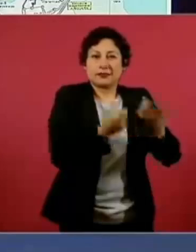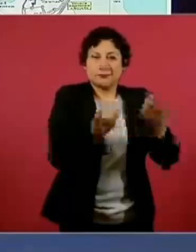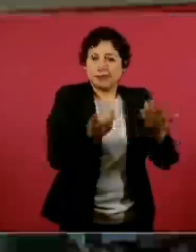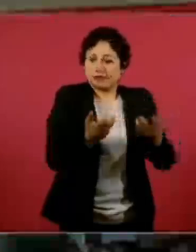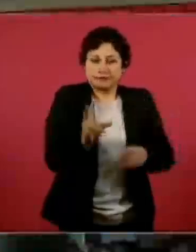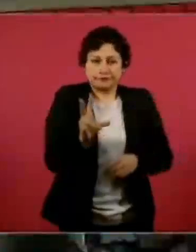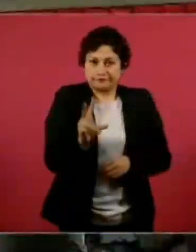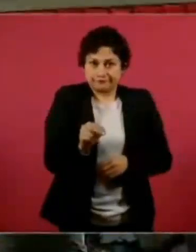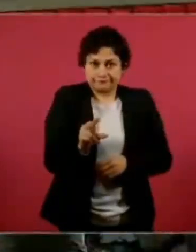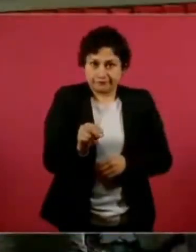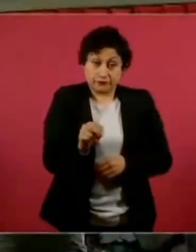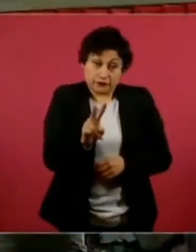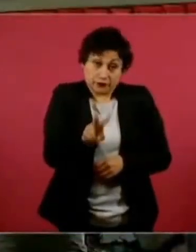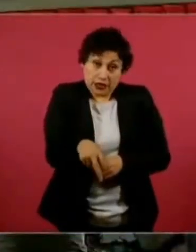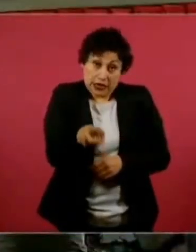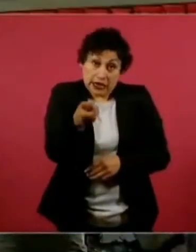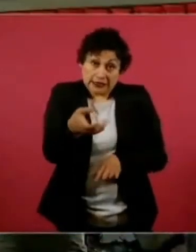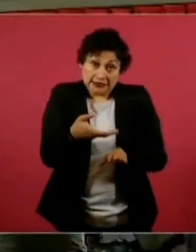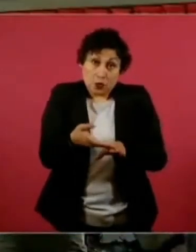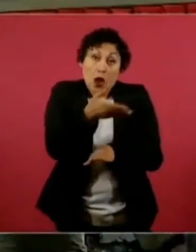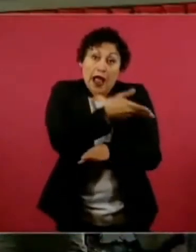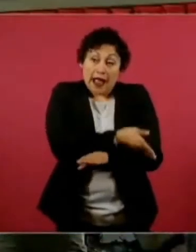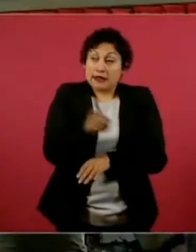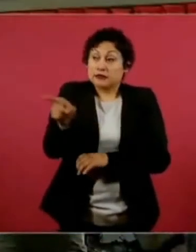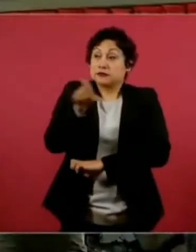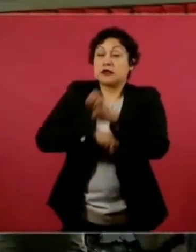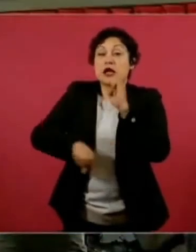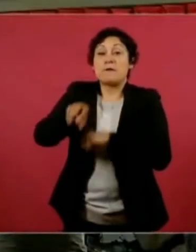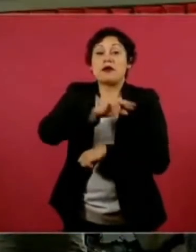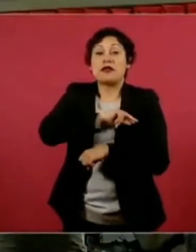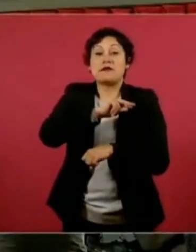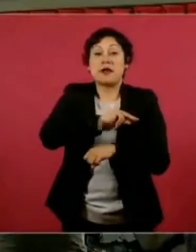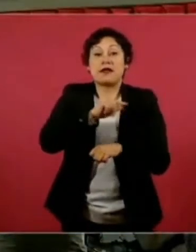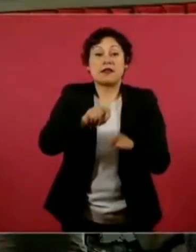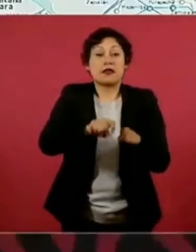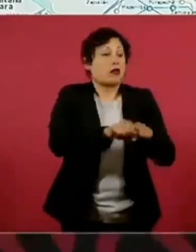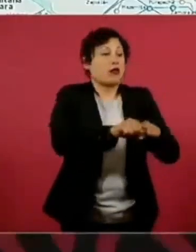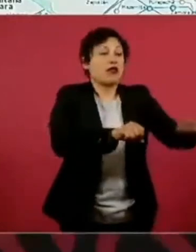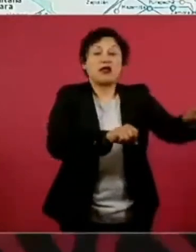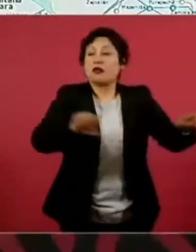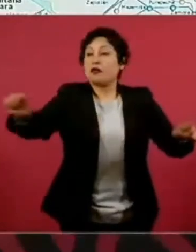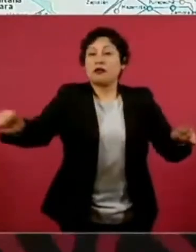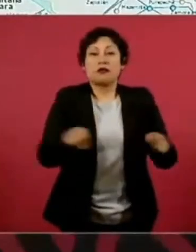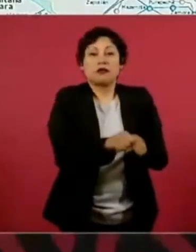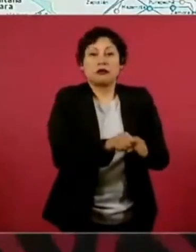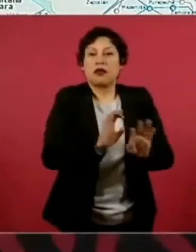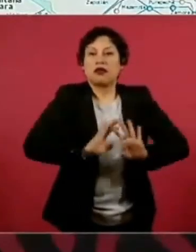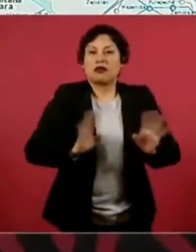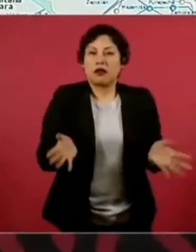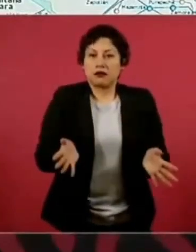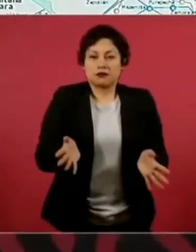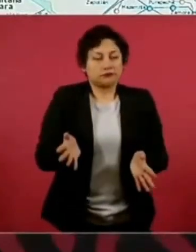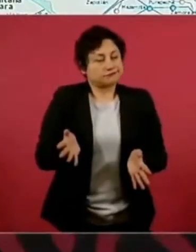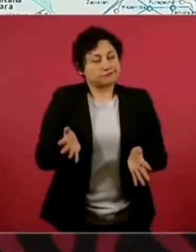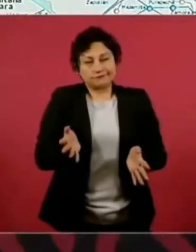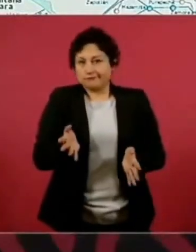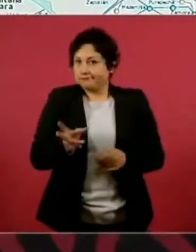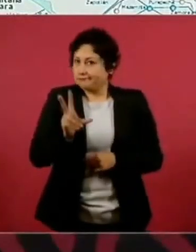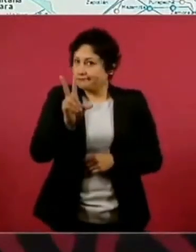lo que estaban haciendo estas centrales privadas. Nosotros como CFE tenemos que